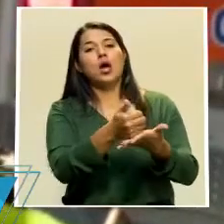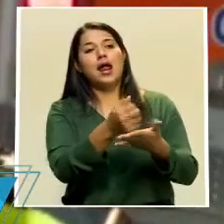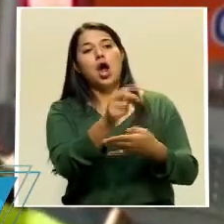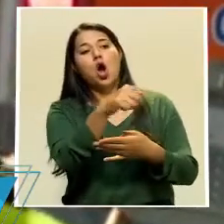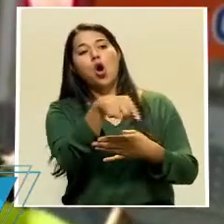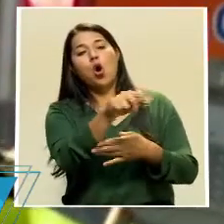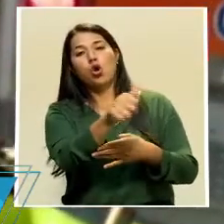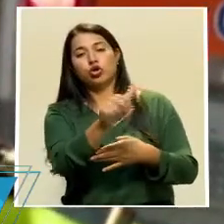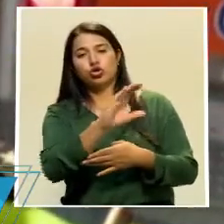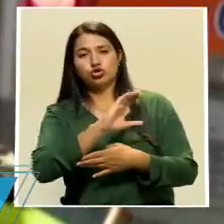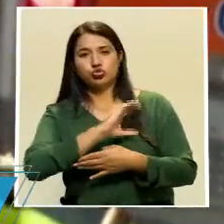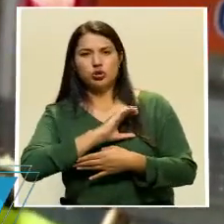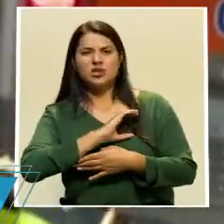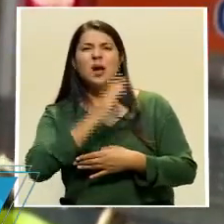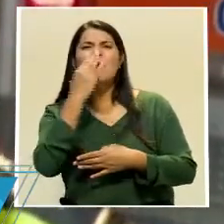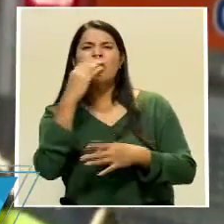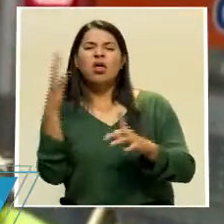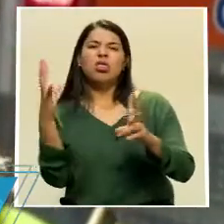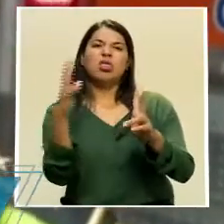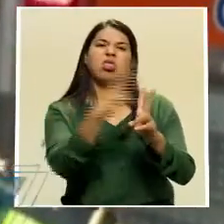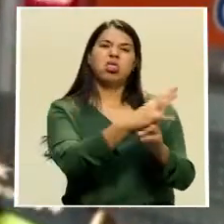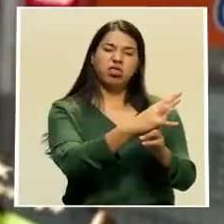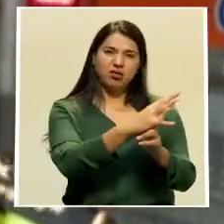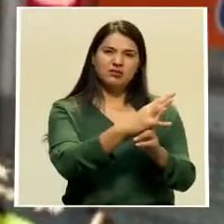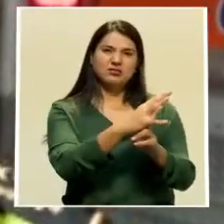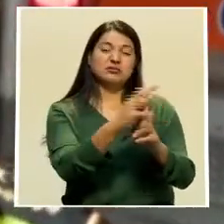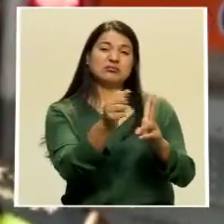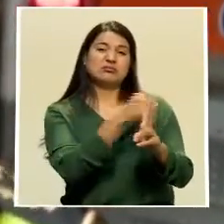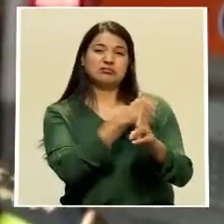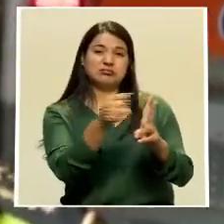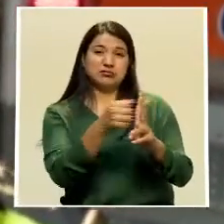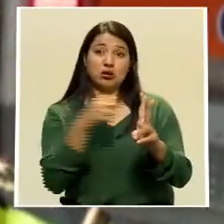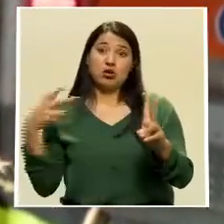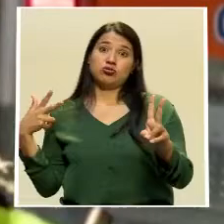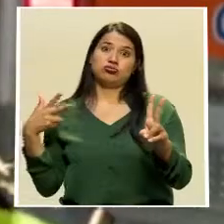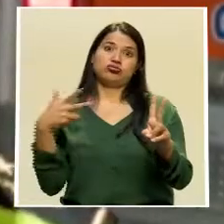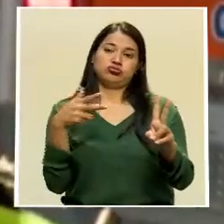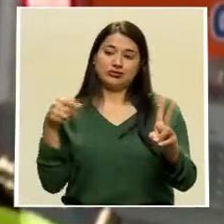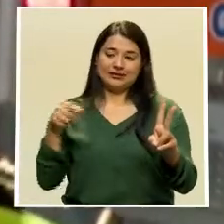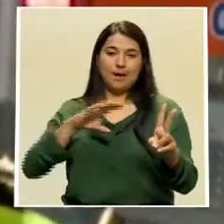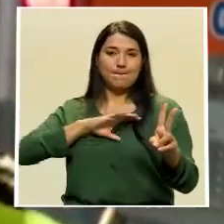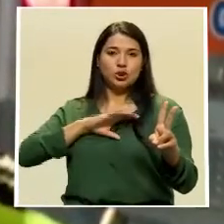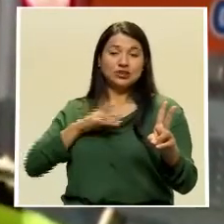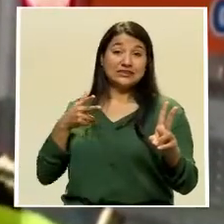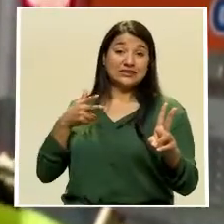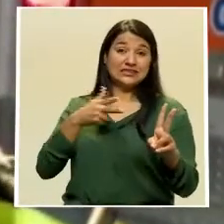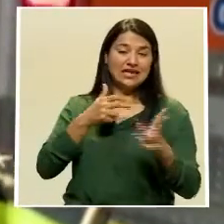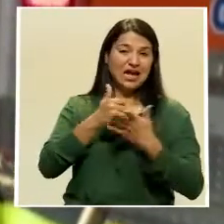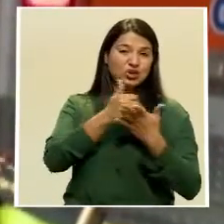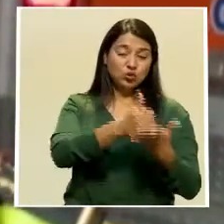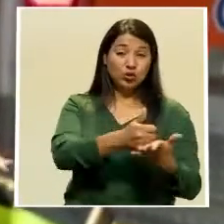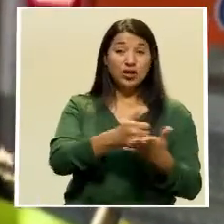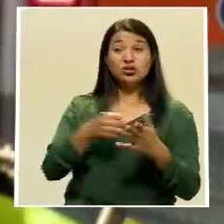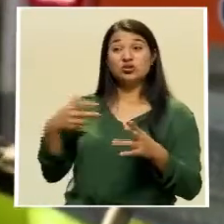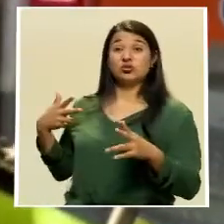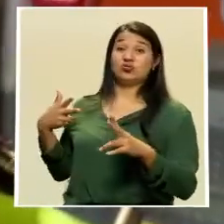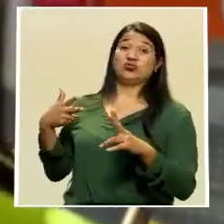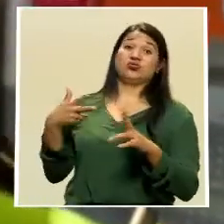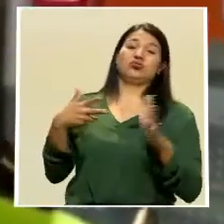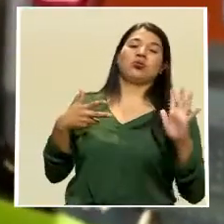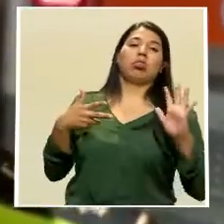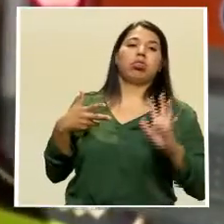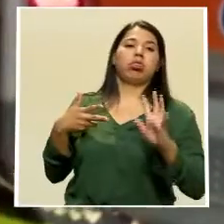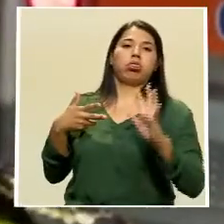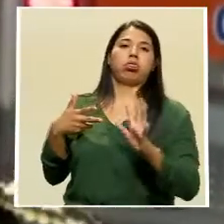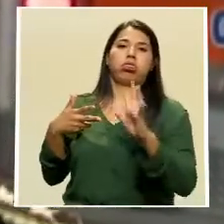siendo agredidos. Producto de esta situación mantenemos una persona detenida también, pero en ese trayecto, en esa colaboración que